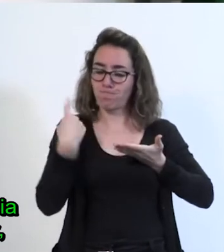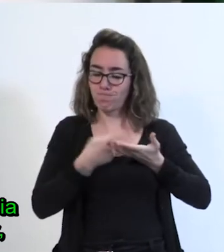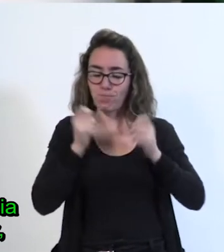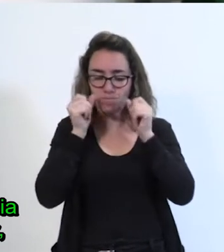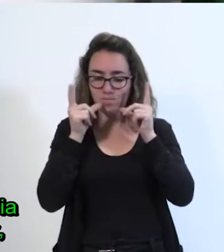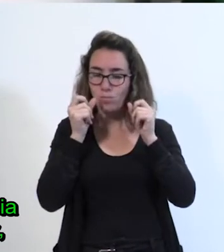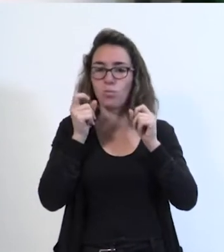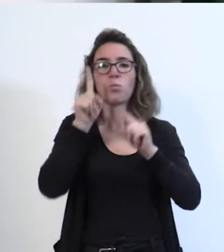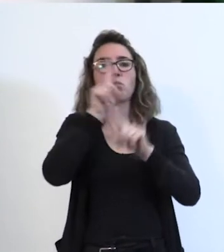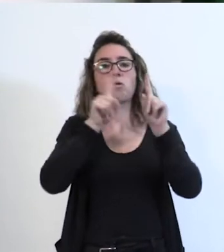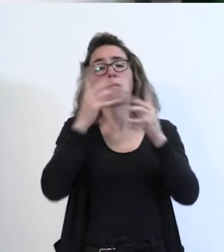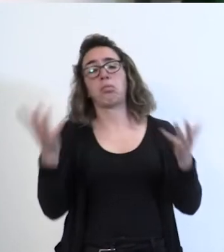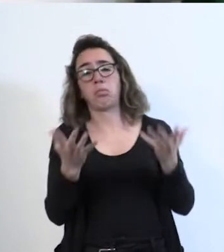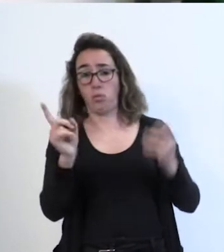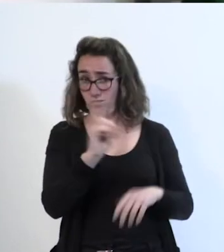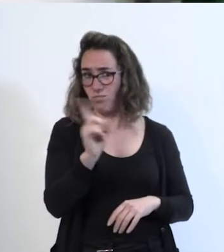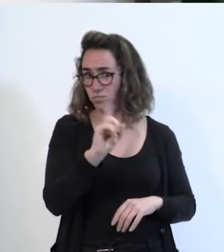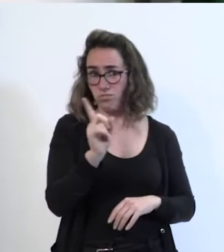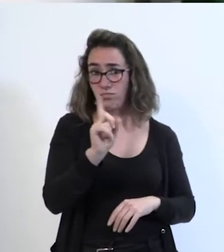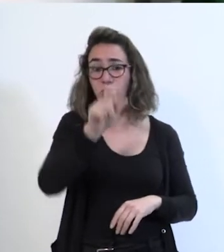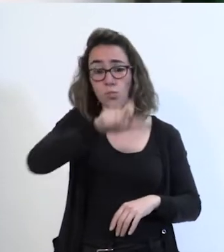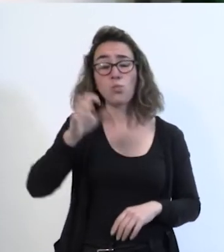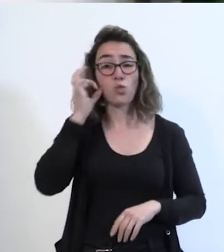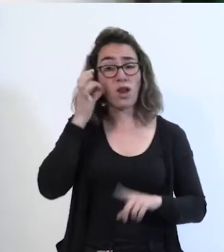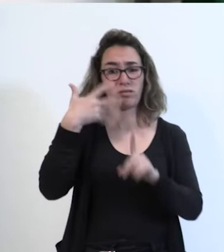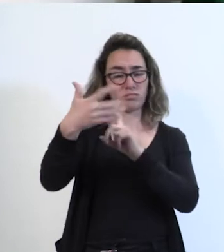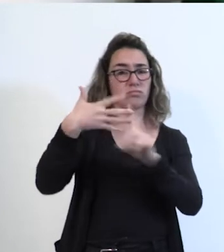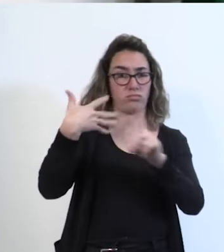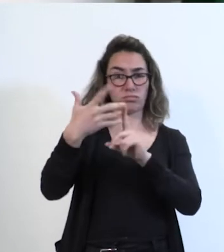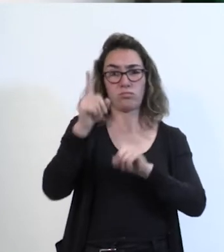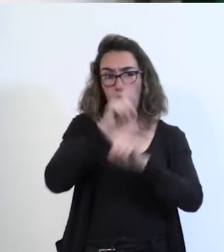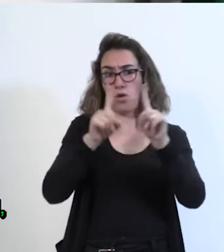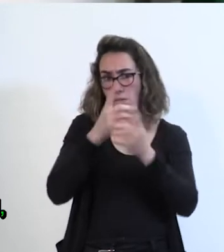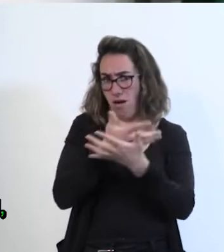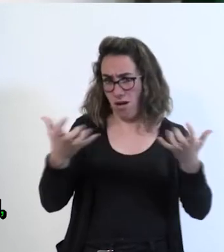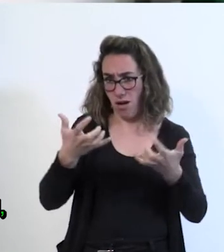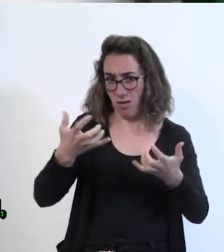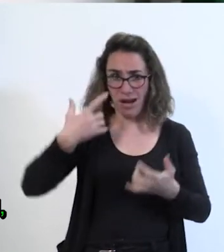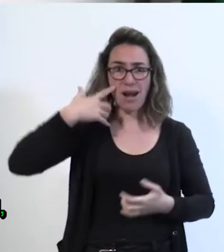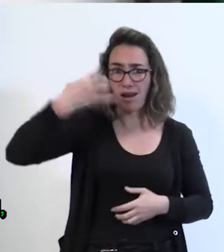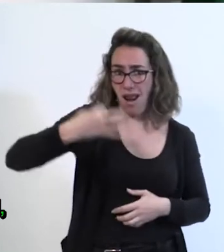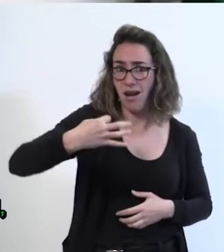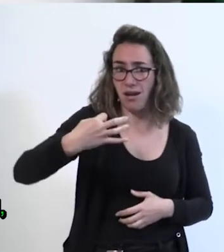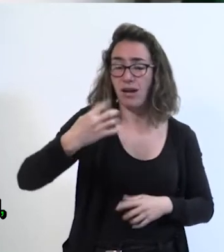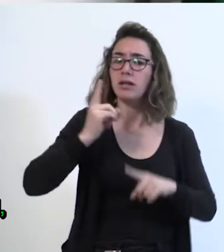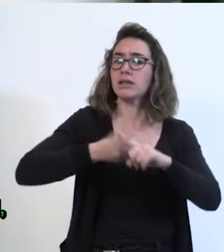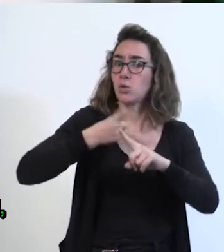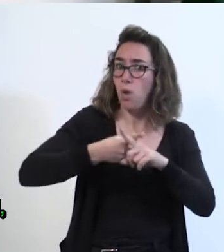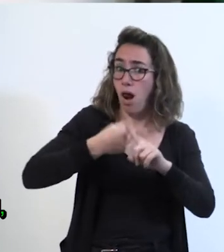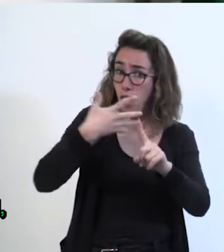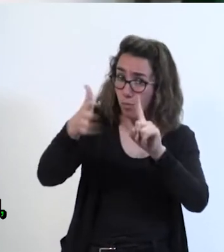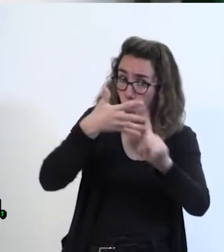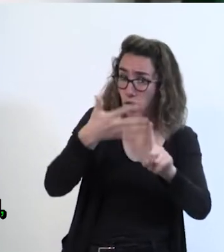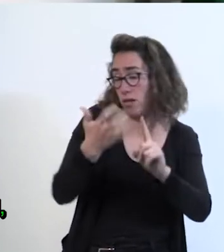no es menor, de que la violencia contra las mujeres existe, que la violencia sexual,